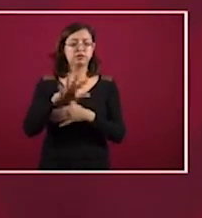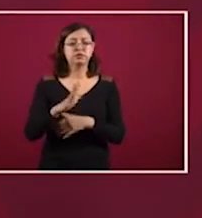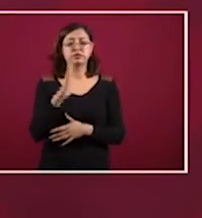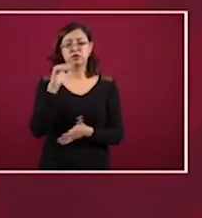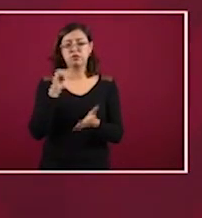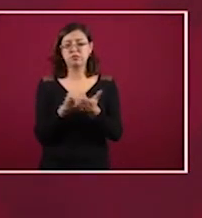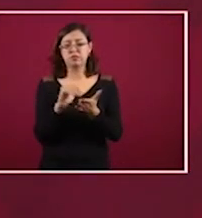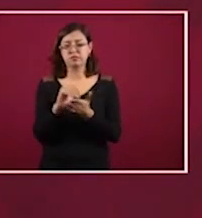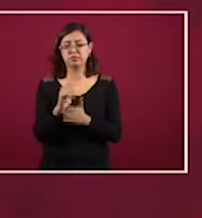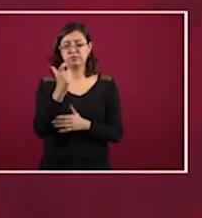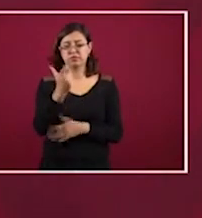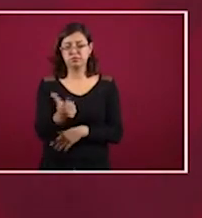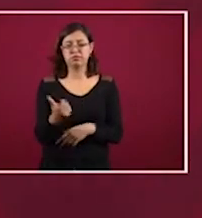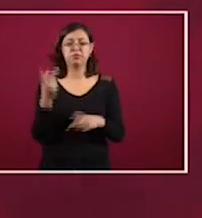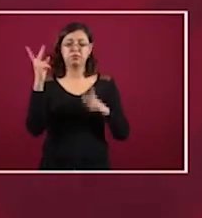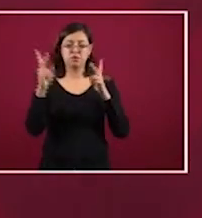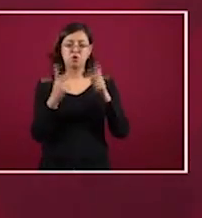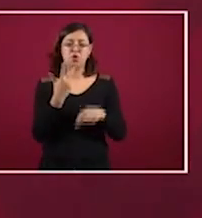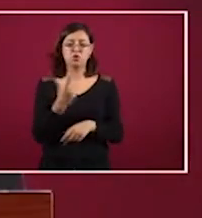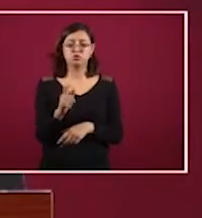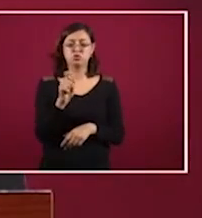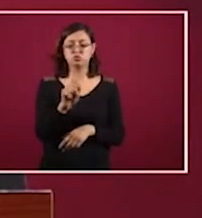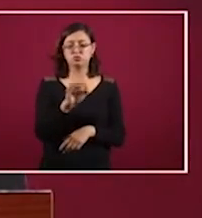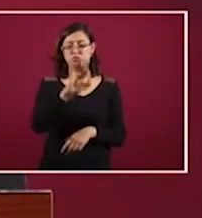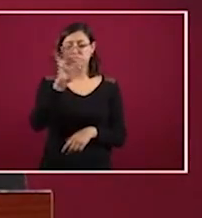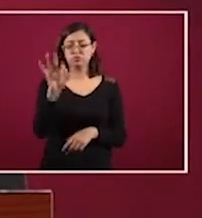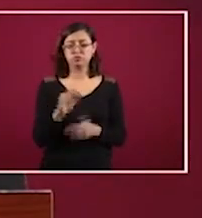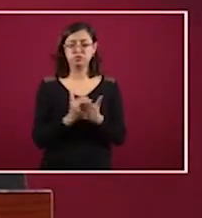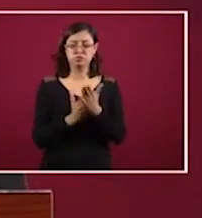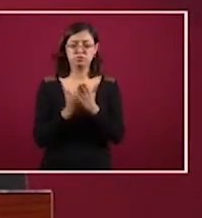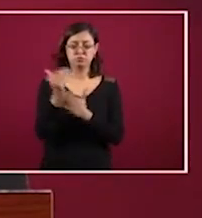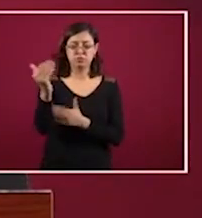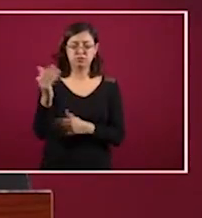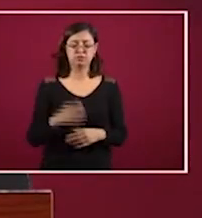ocupación aumentó en 8 puntos porcentuales durante el Buen Fin.